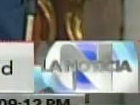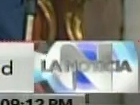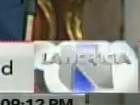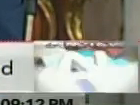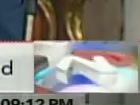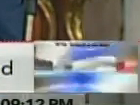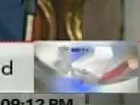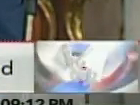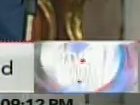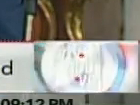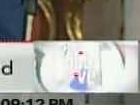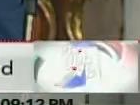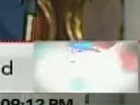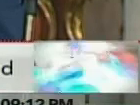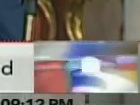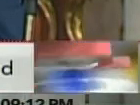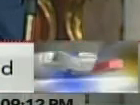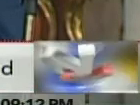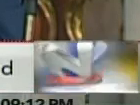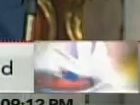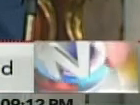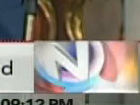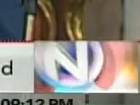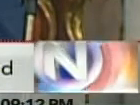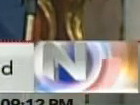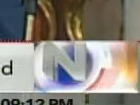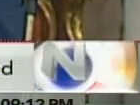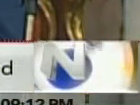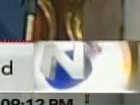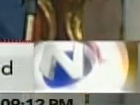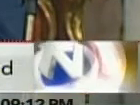este marco de los motores con participación